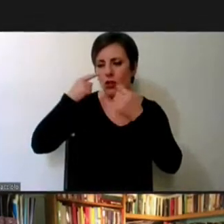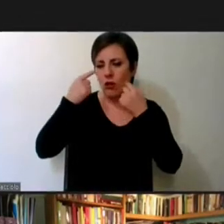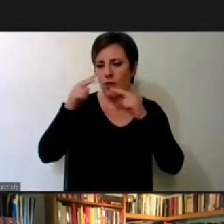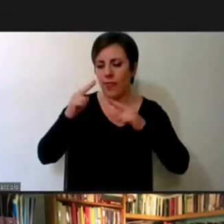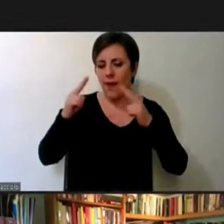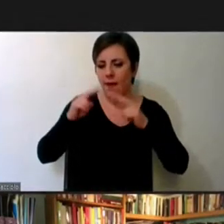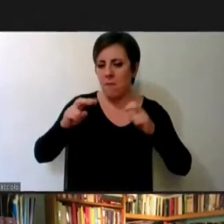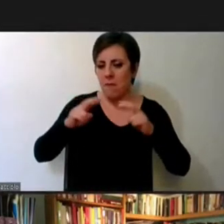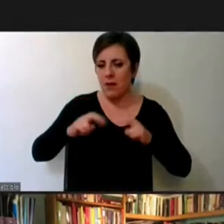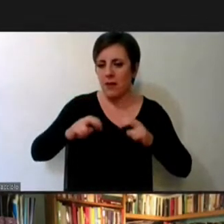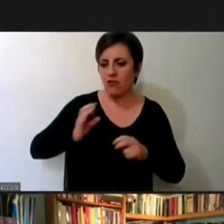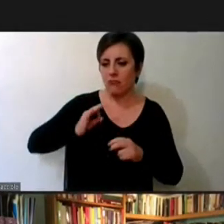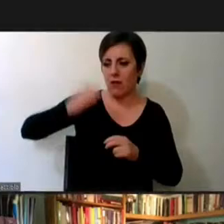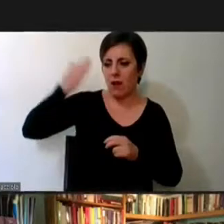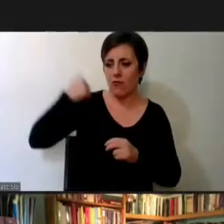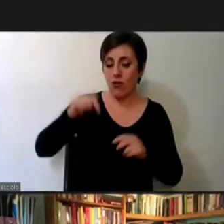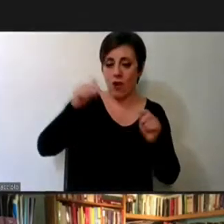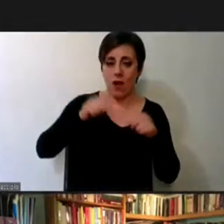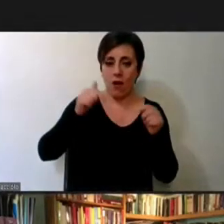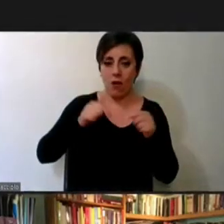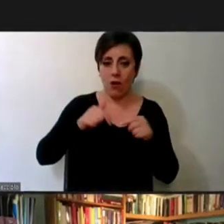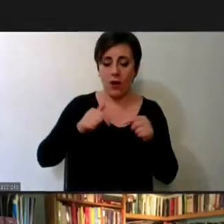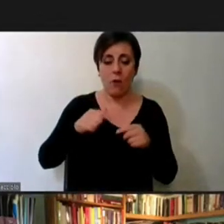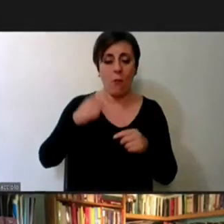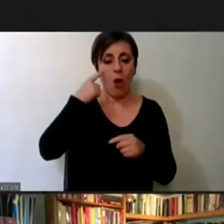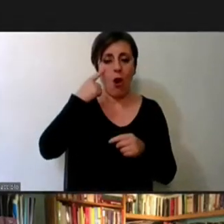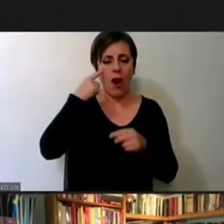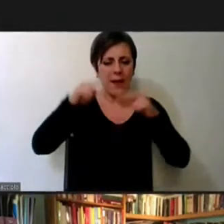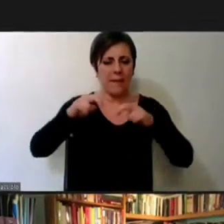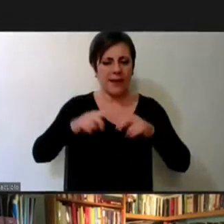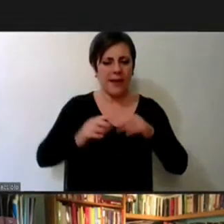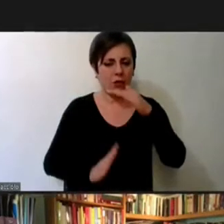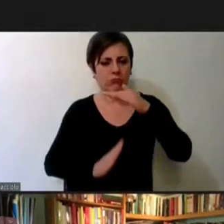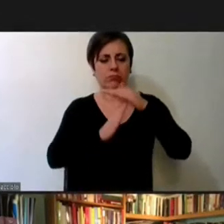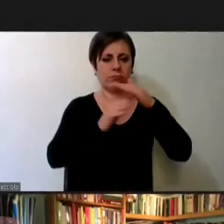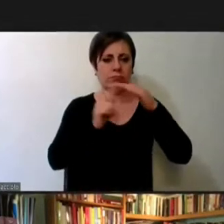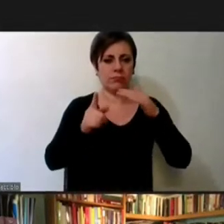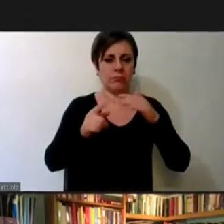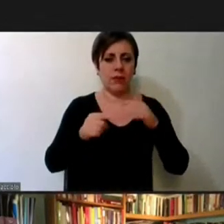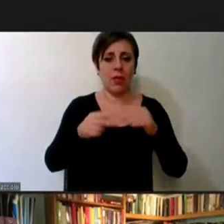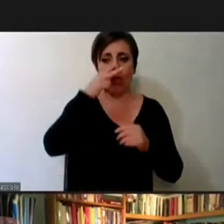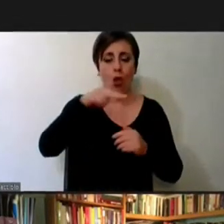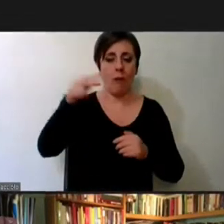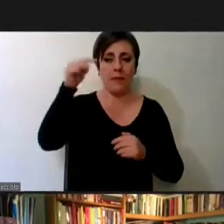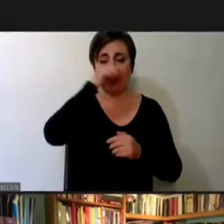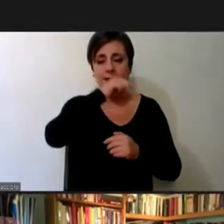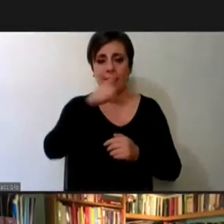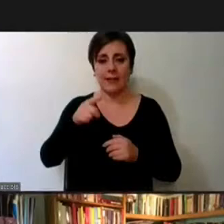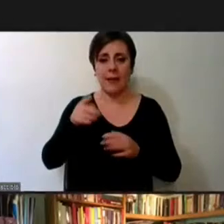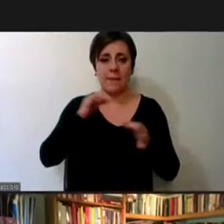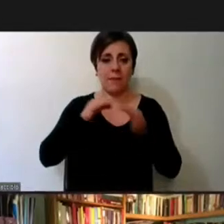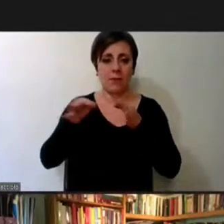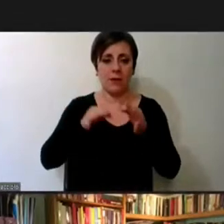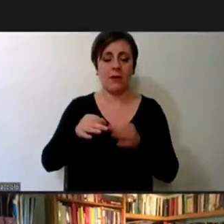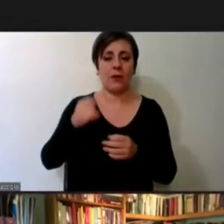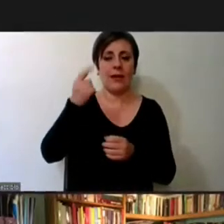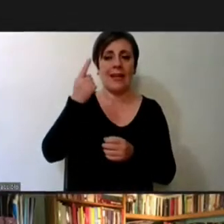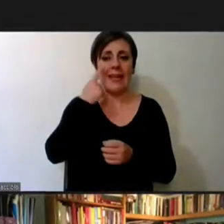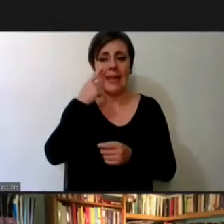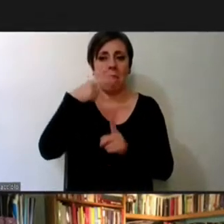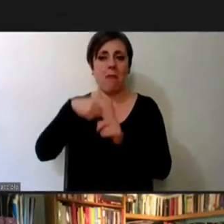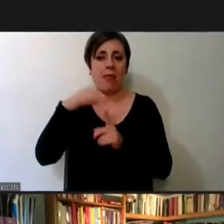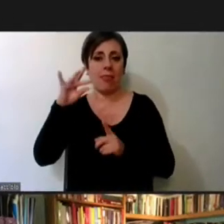estos años y en la actualidad, y como investigador principal le ha sido adjudicado a partir de 2007 el proyecto I+D, cuyo título es La lucha